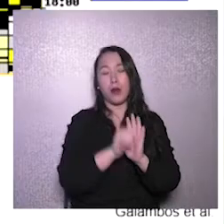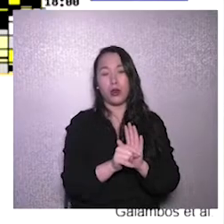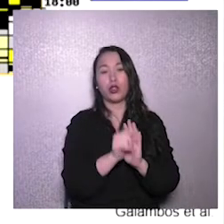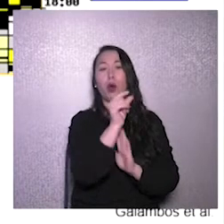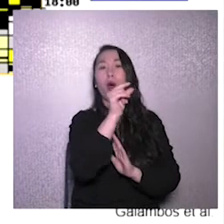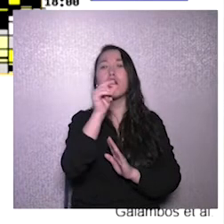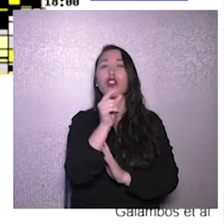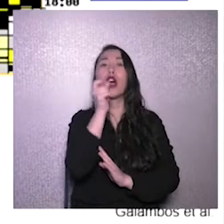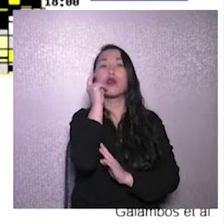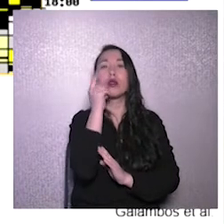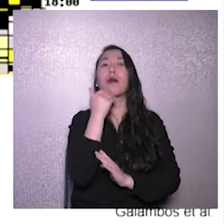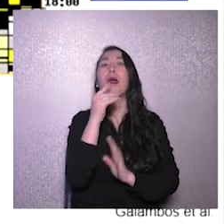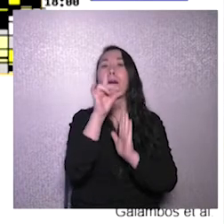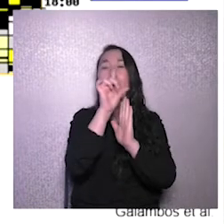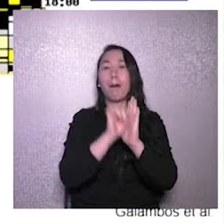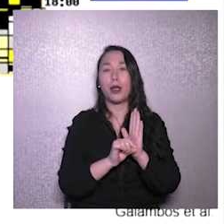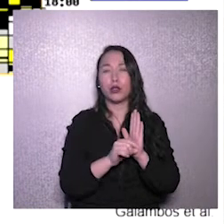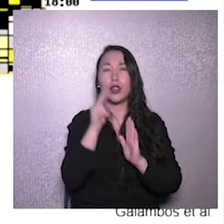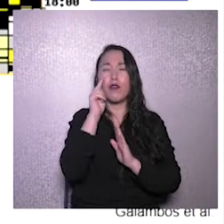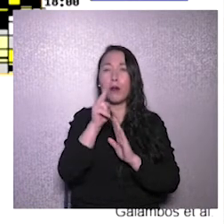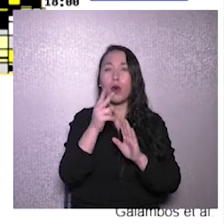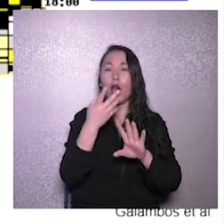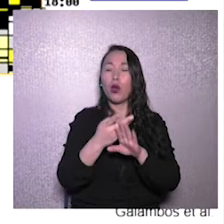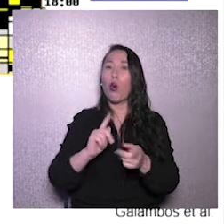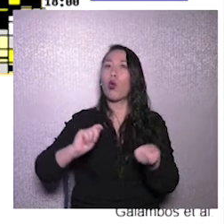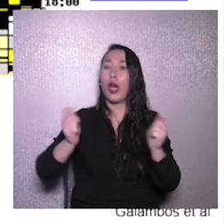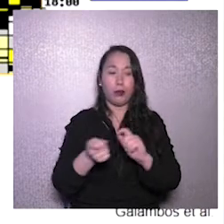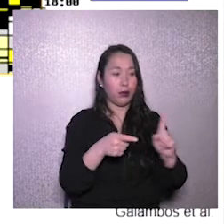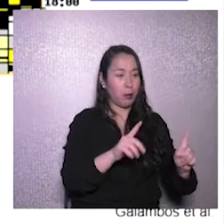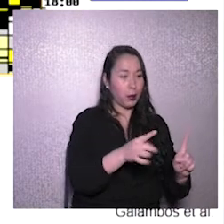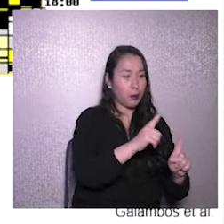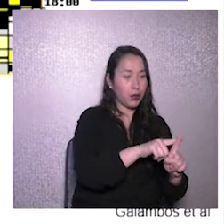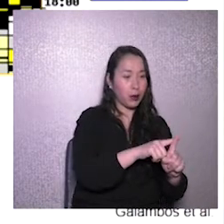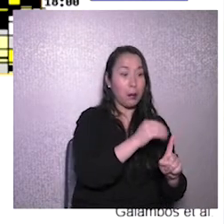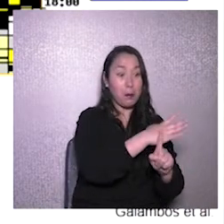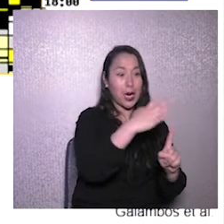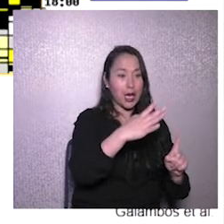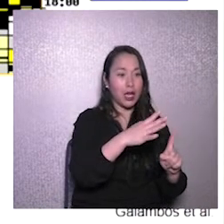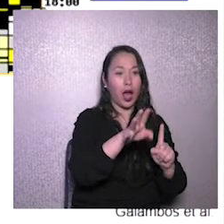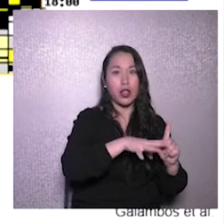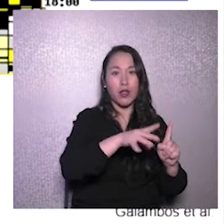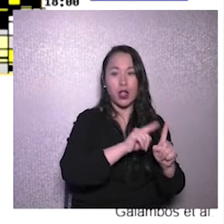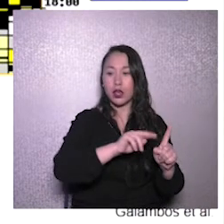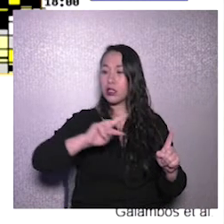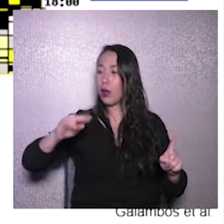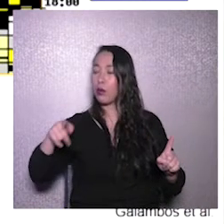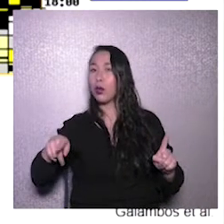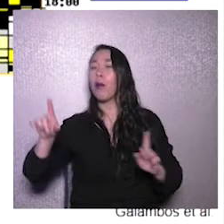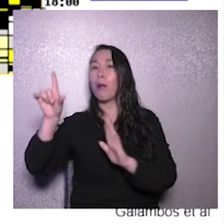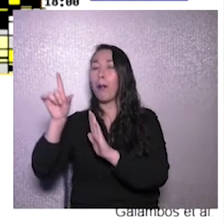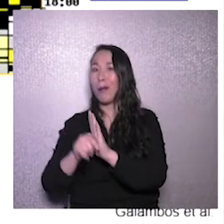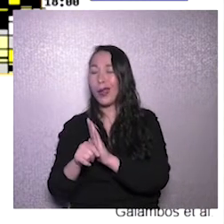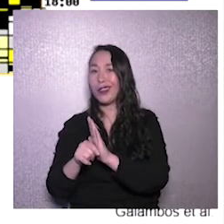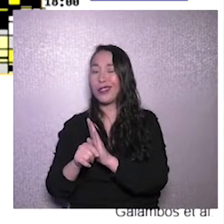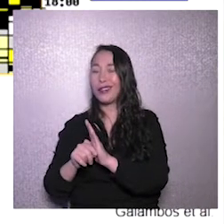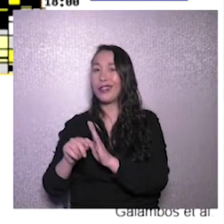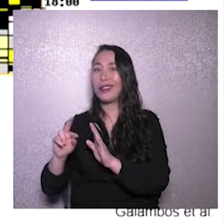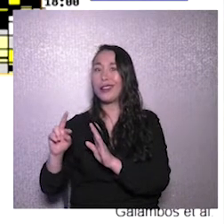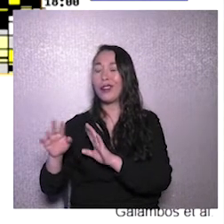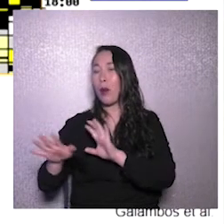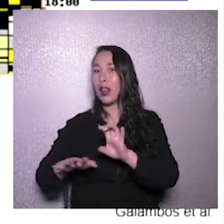azules también ha disminuido. Por lo tanto, vemos un cambio de patrones de conducta de ese paciente asociado a la evolución de su